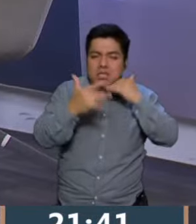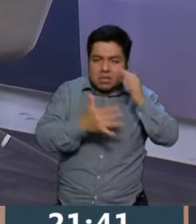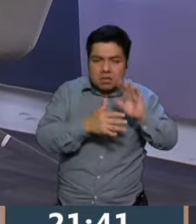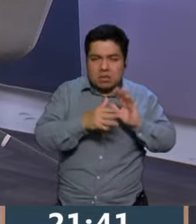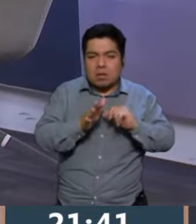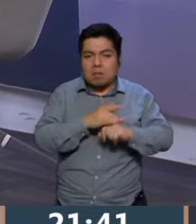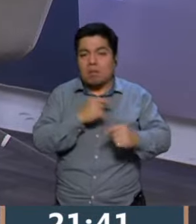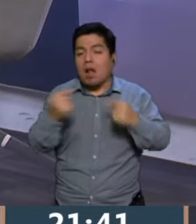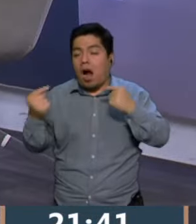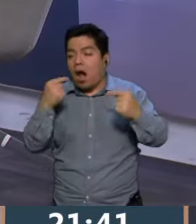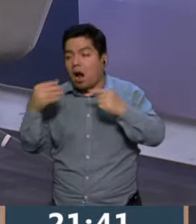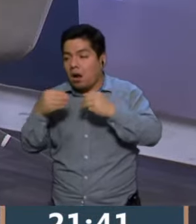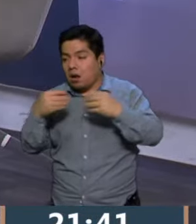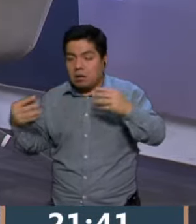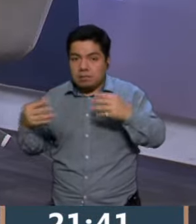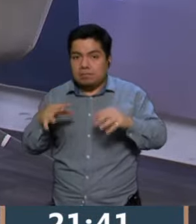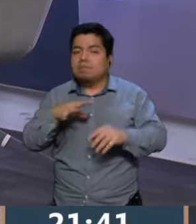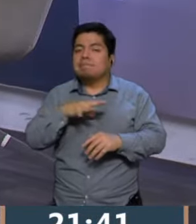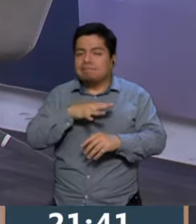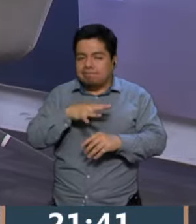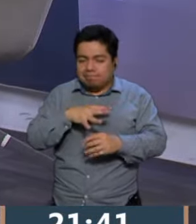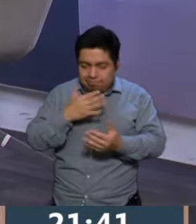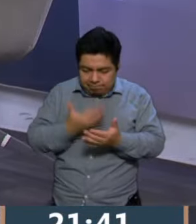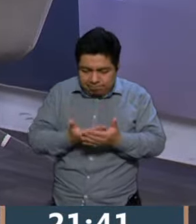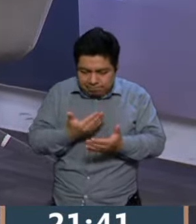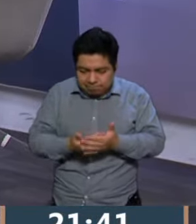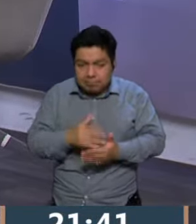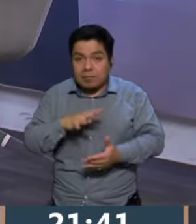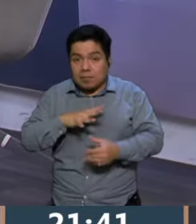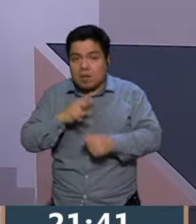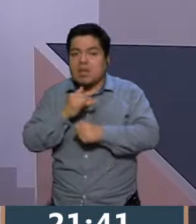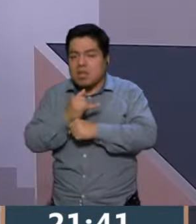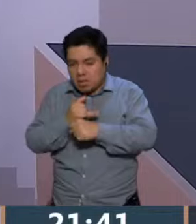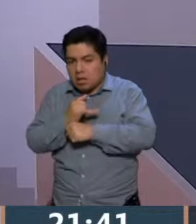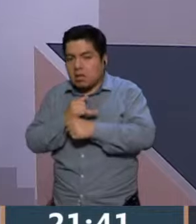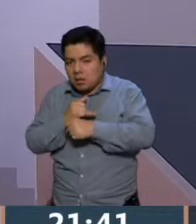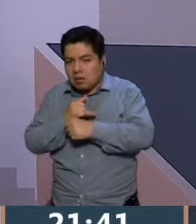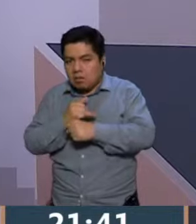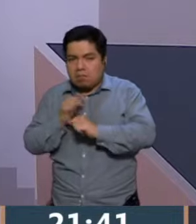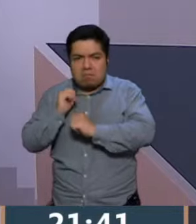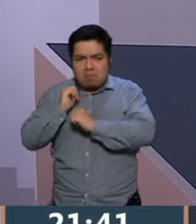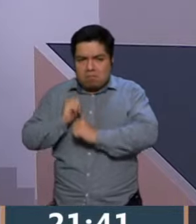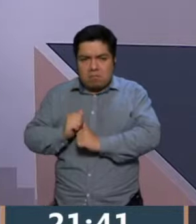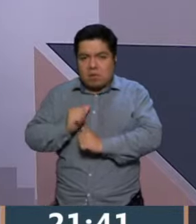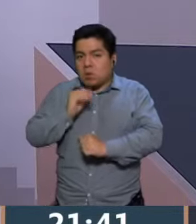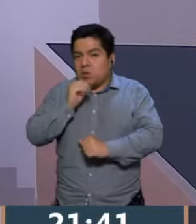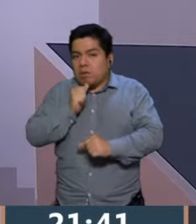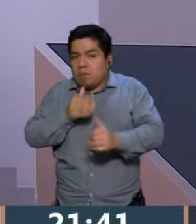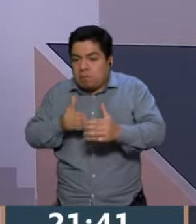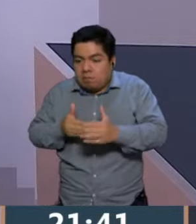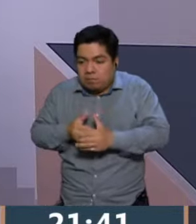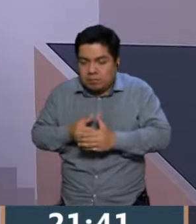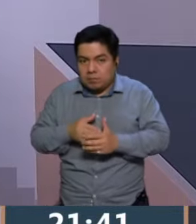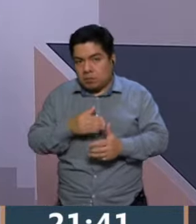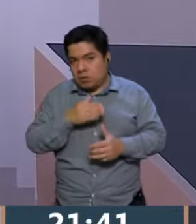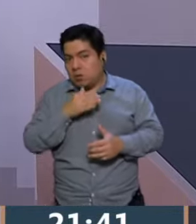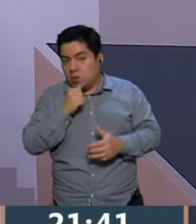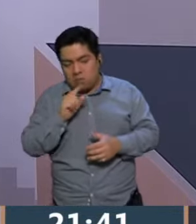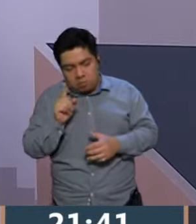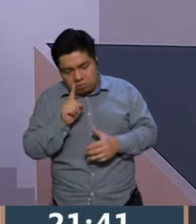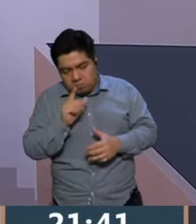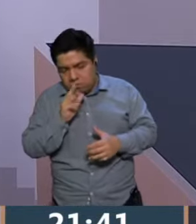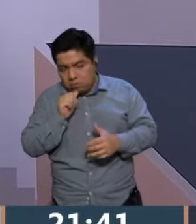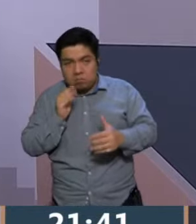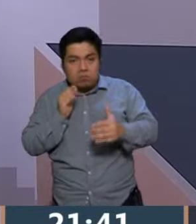en el debate público existe, está vigente, hay investigaciones, y la autoridad no puede restringir ese